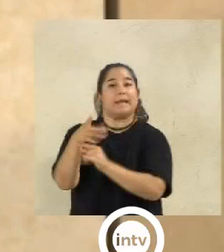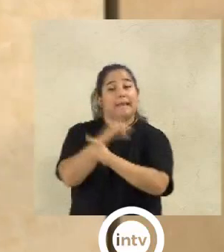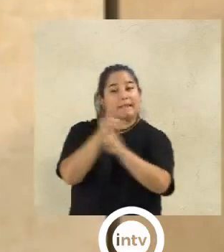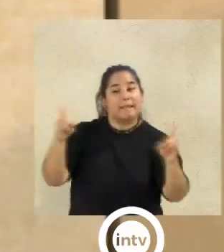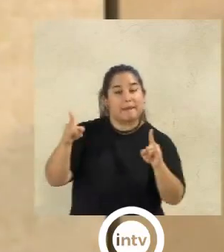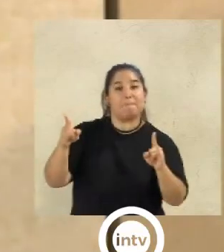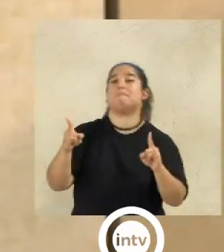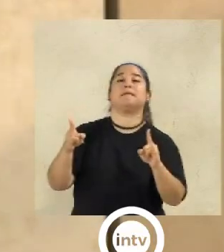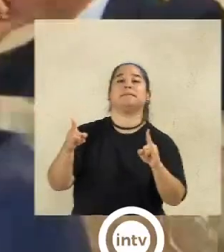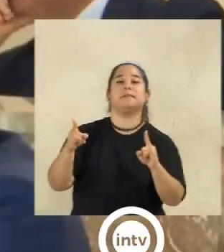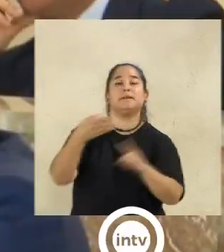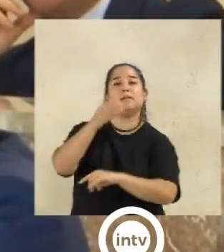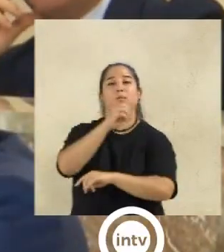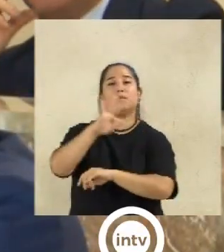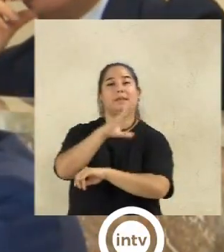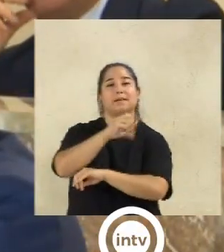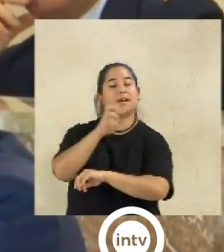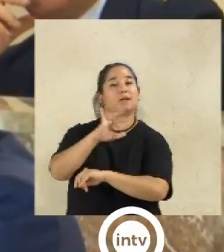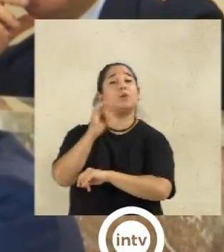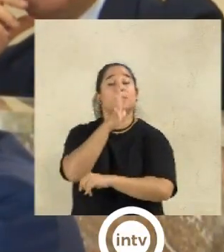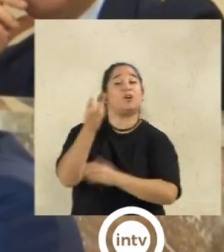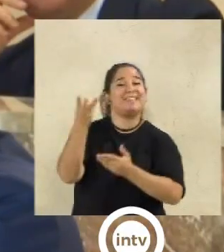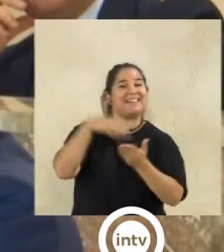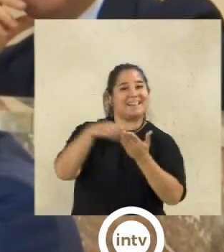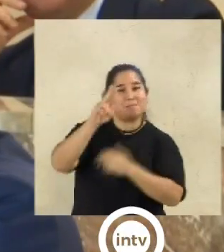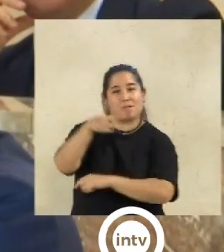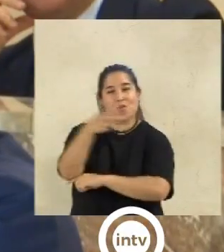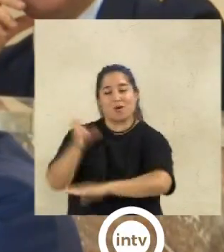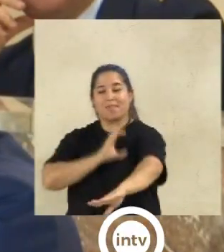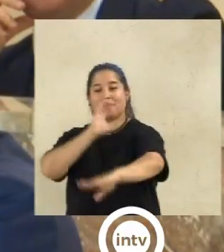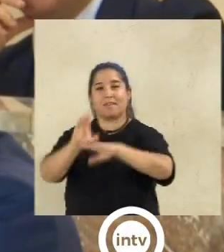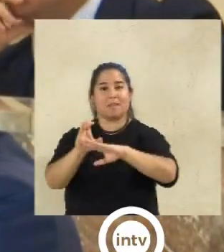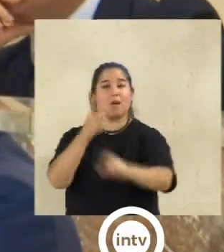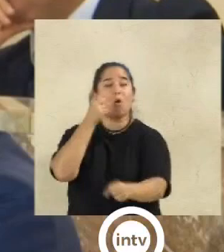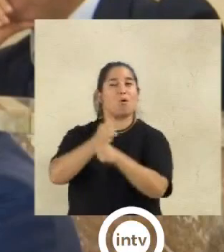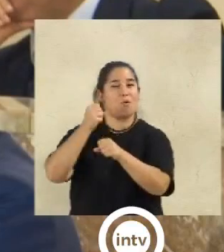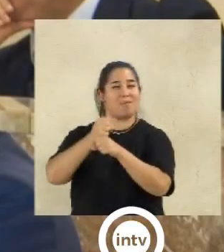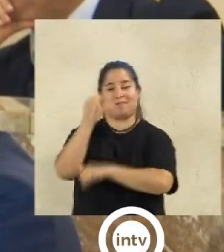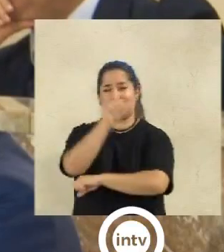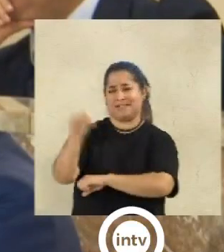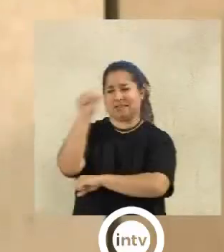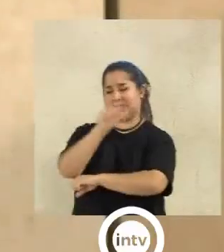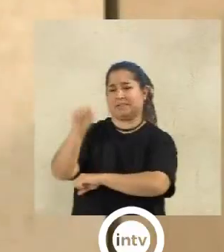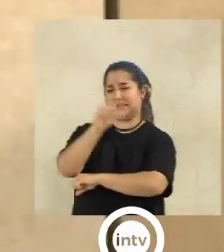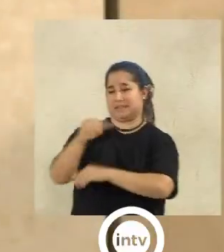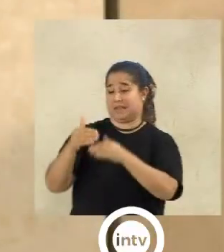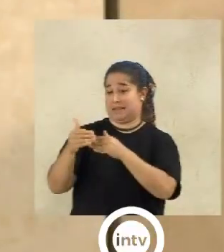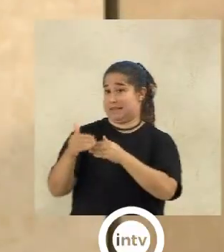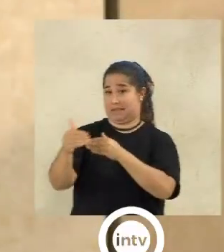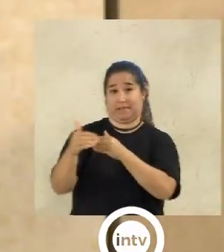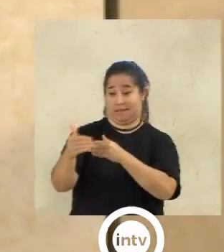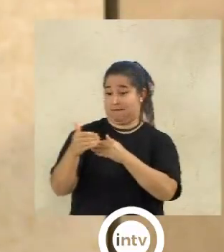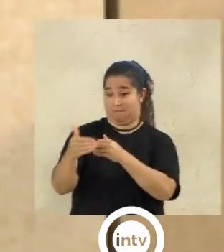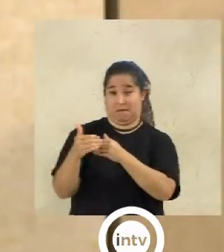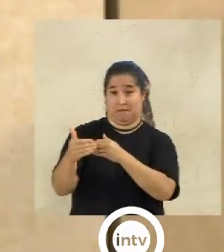boticario por más de 3 millones de euros unos trabajos que serán adjudicados en cuestión ya de semanas y que están más